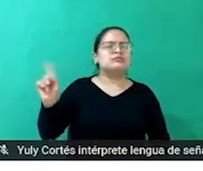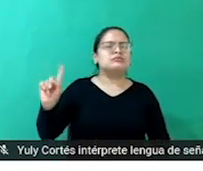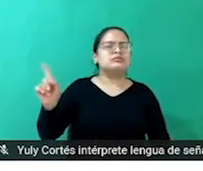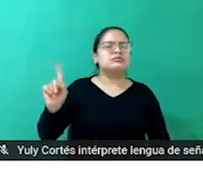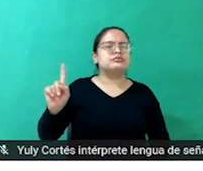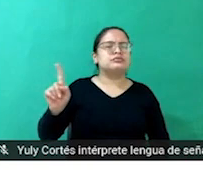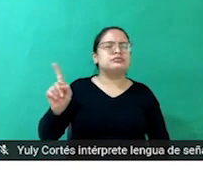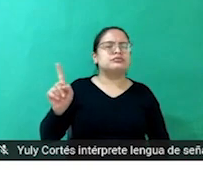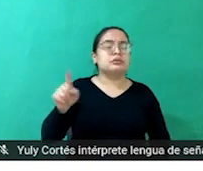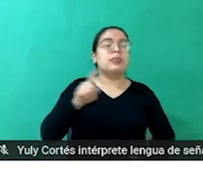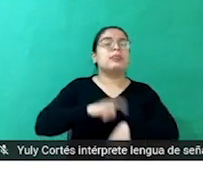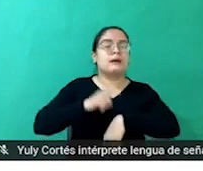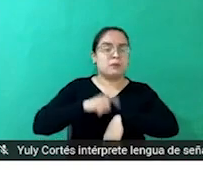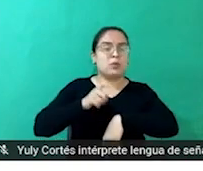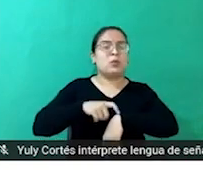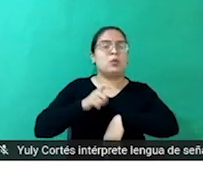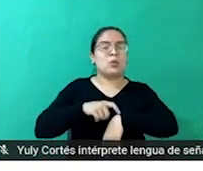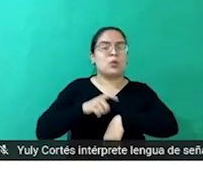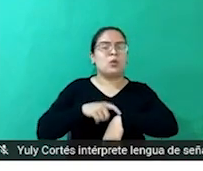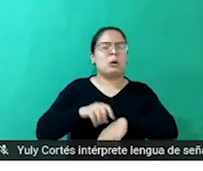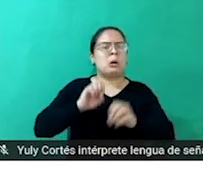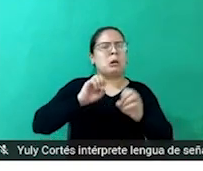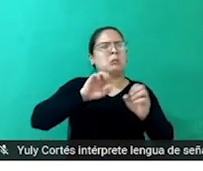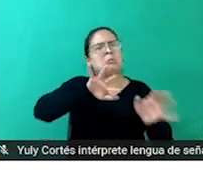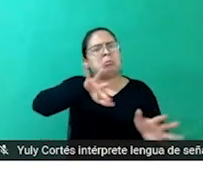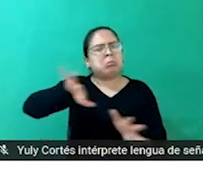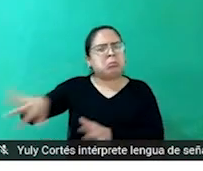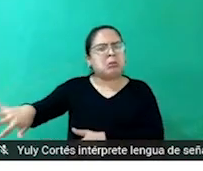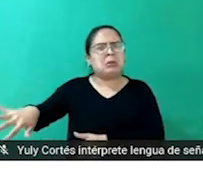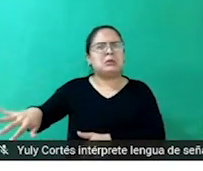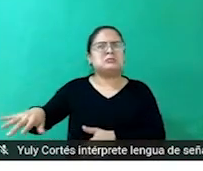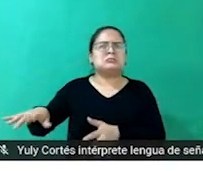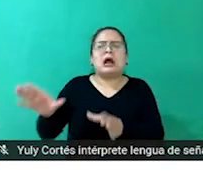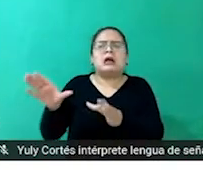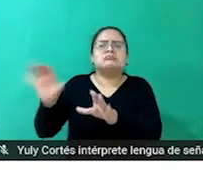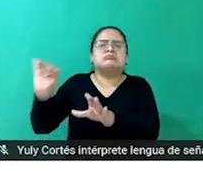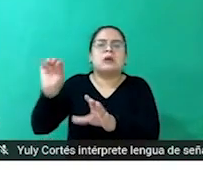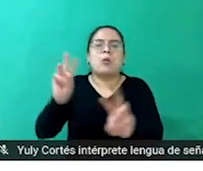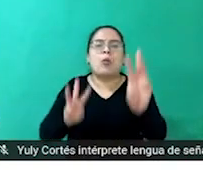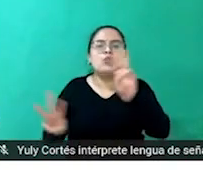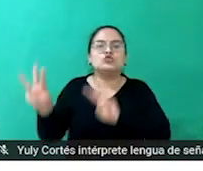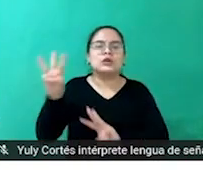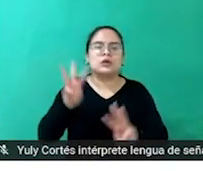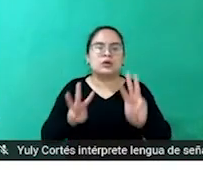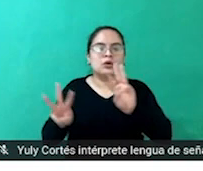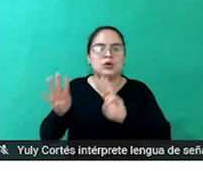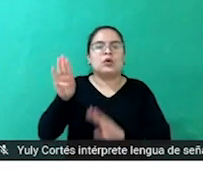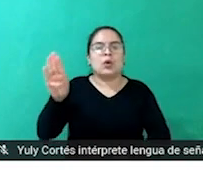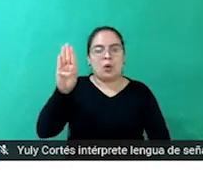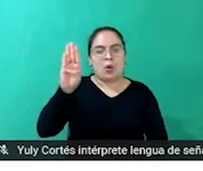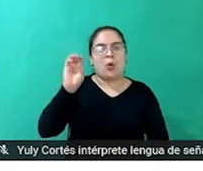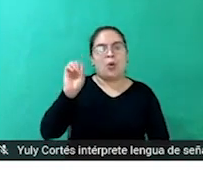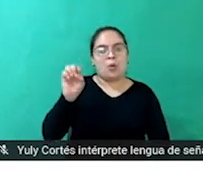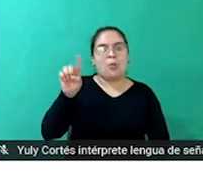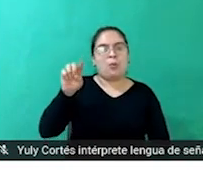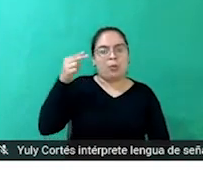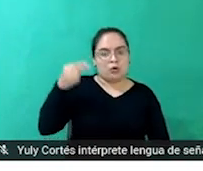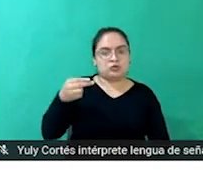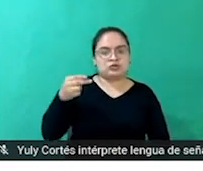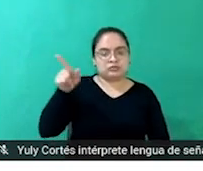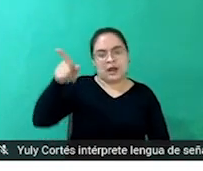tiempo, no abandonado, pero digamos como pieza de exposición en el Museo de Bosch en Stuttgart,